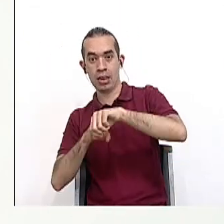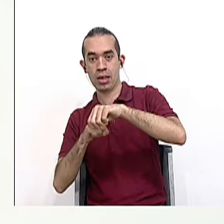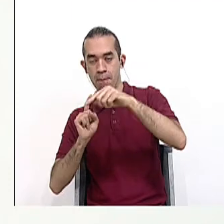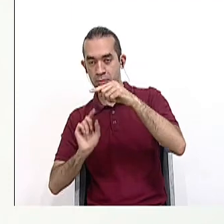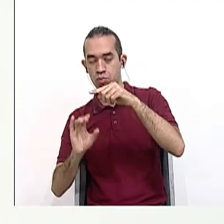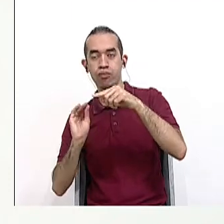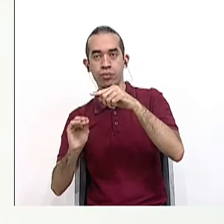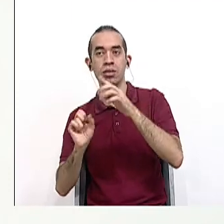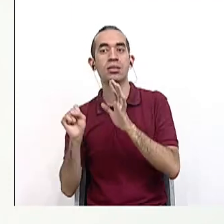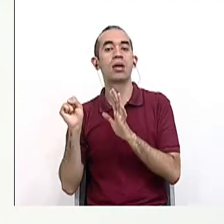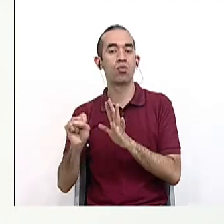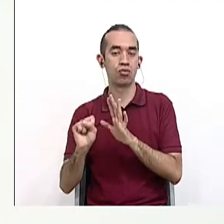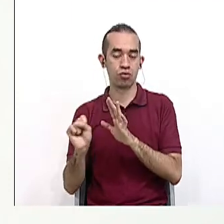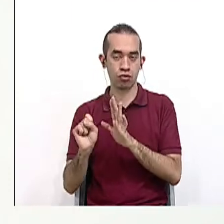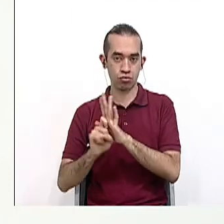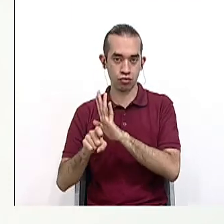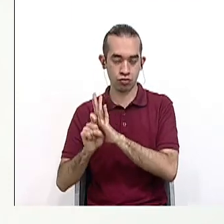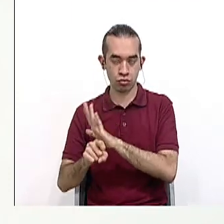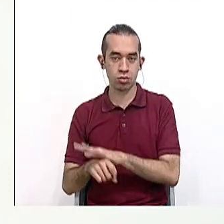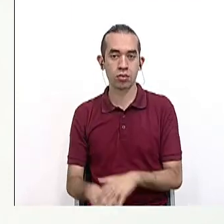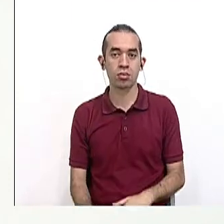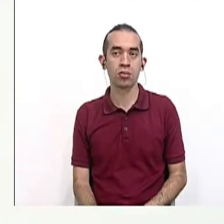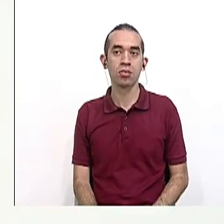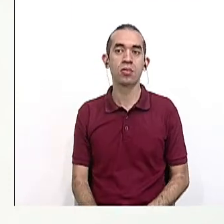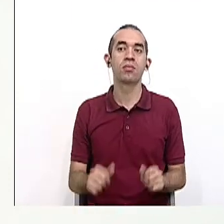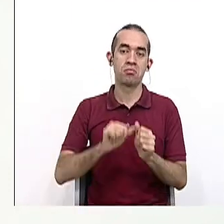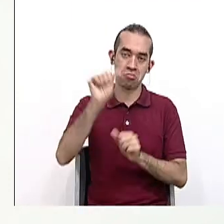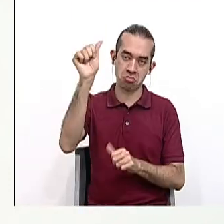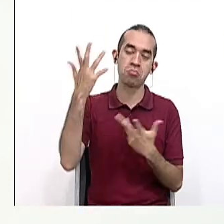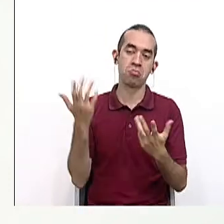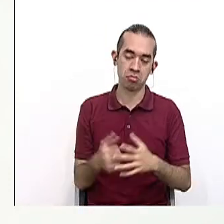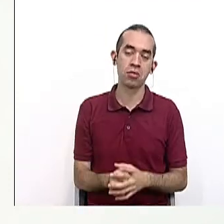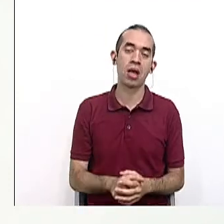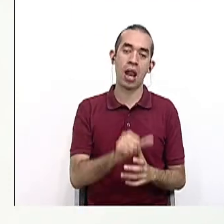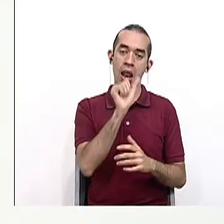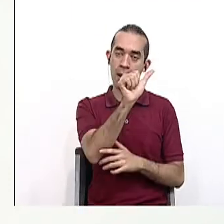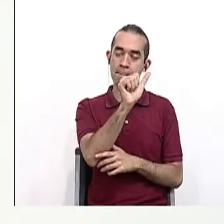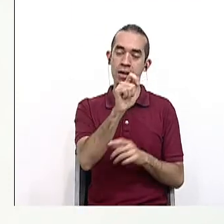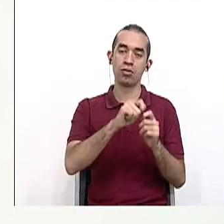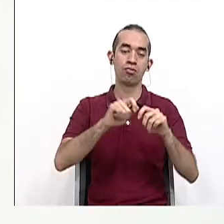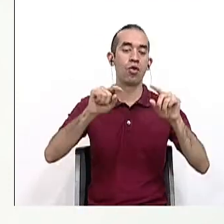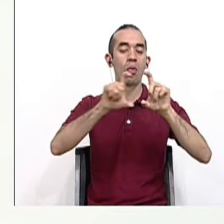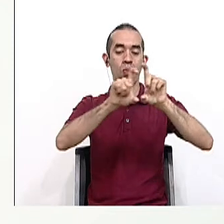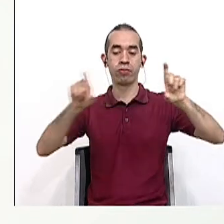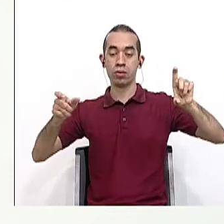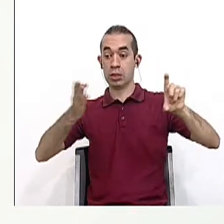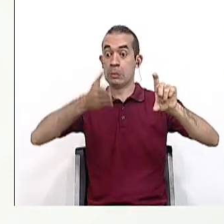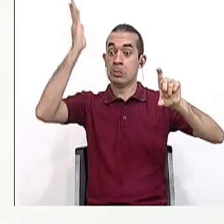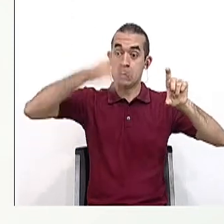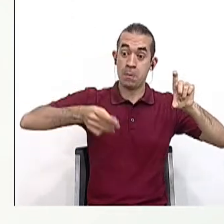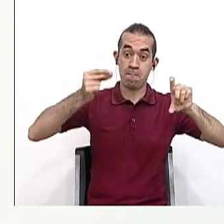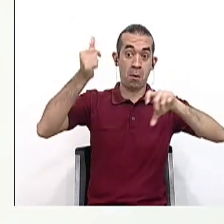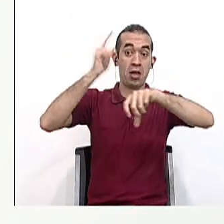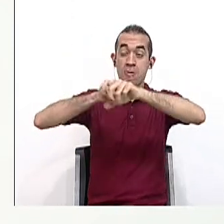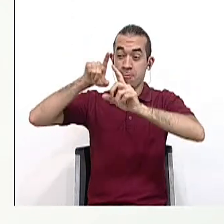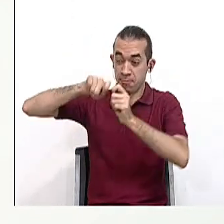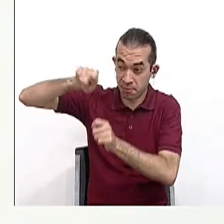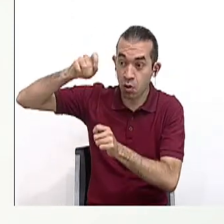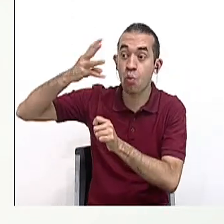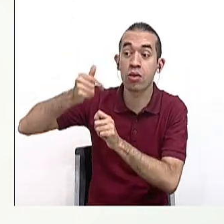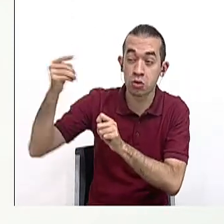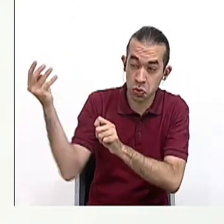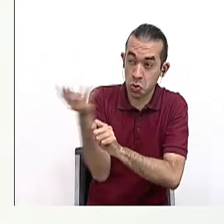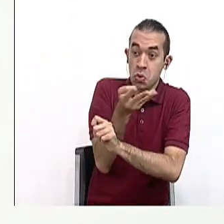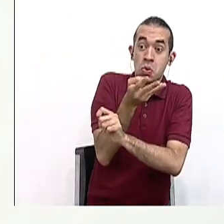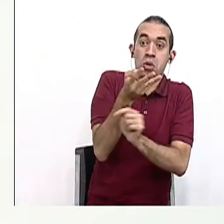segundos. Y de ahí sale la unidad de medida de la corriente eléctrica, que es el amperio, como lo estamos apreciando en esa imagen